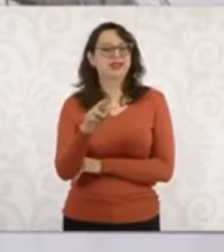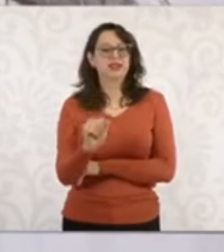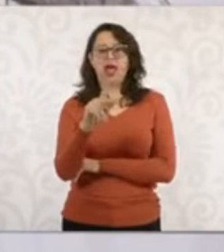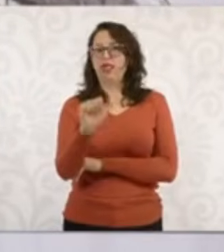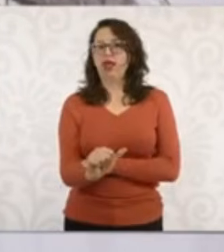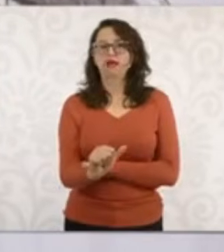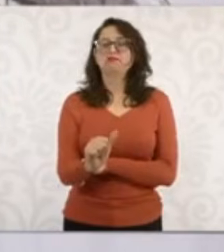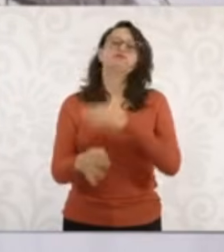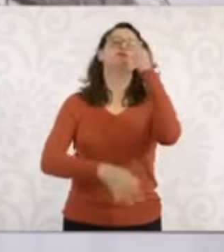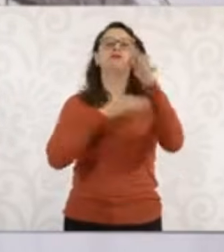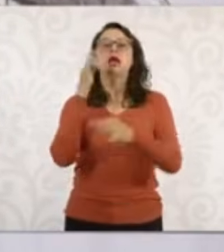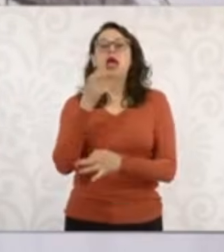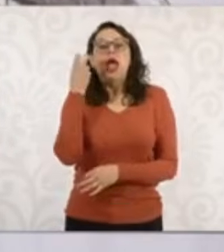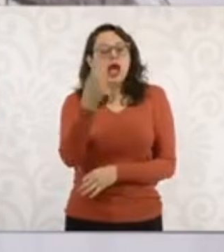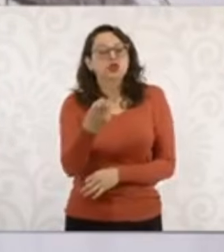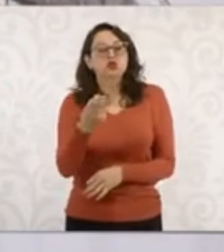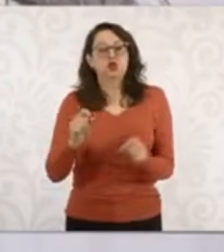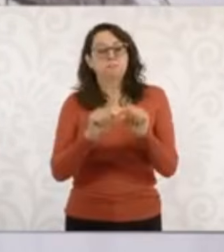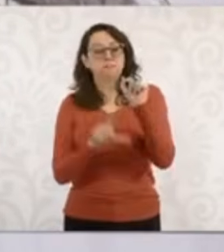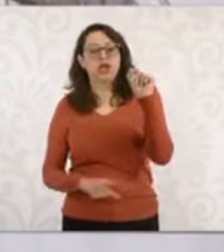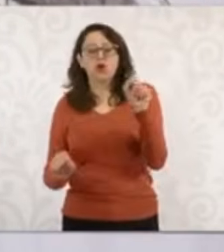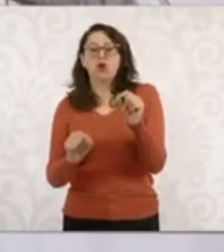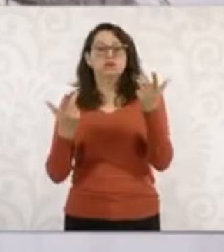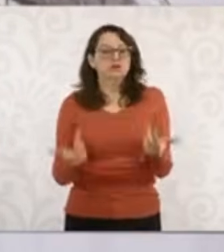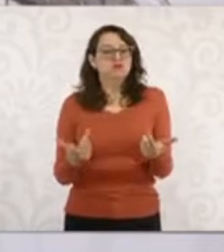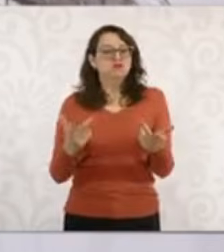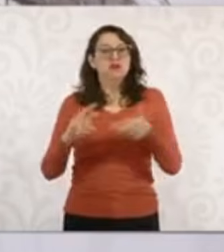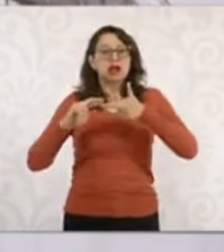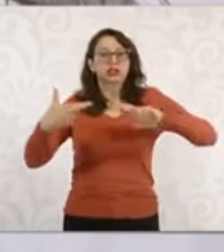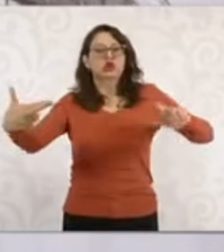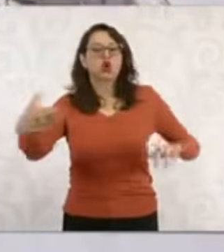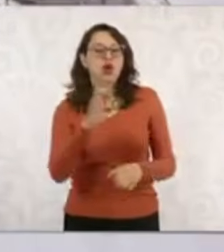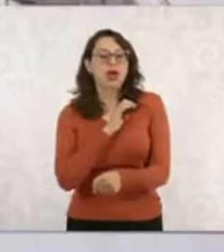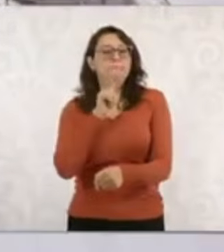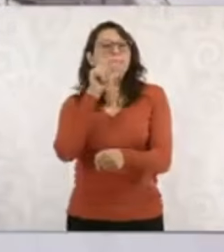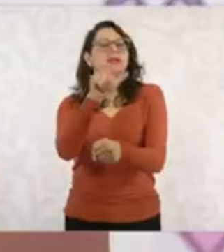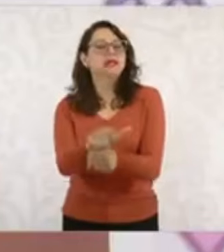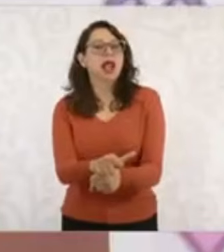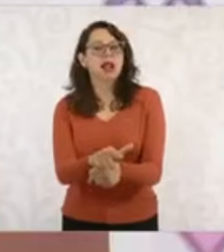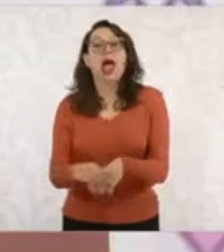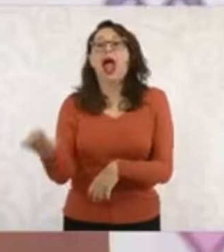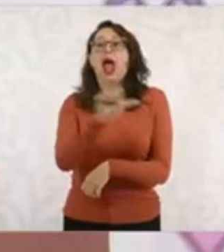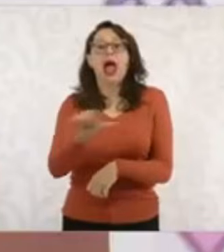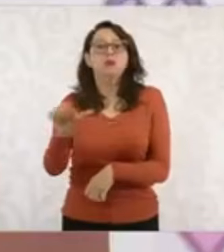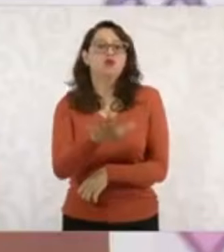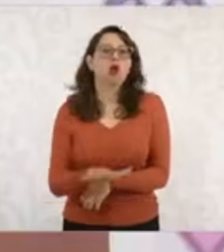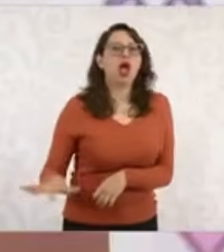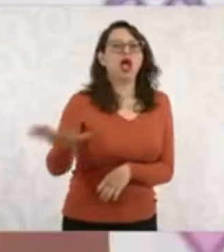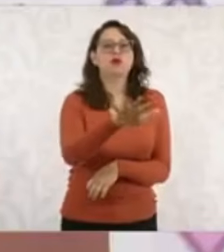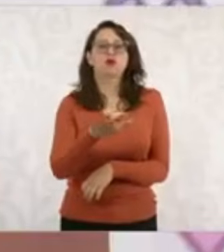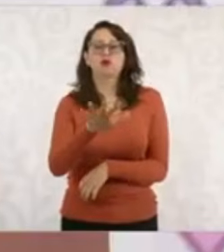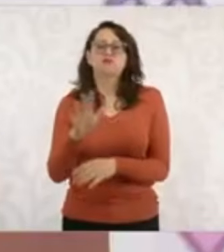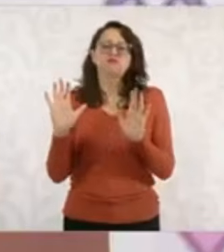algo especial de la política exterior de México. Y esa la han mantenido todos los presidentes